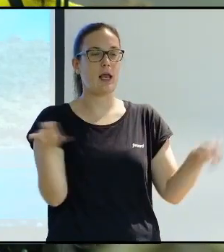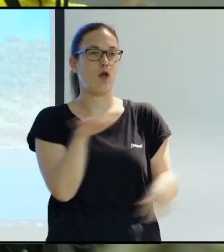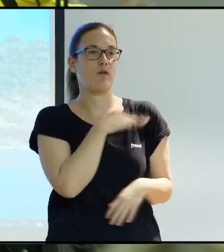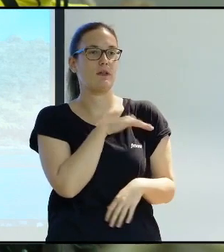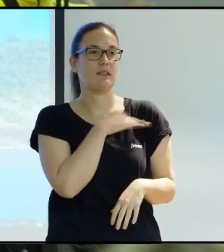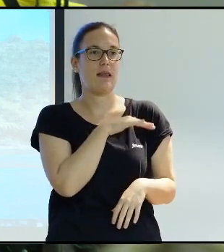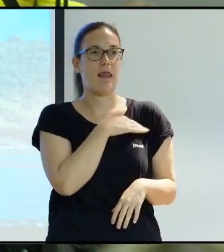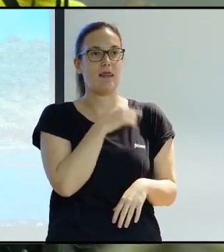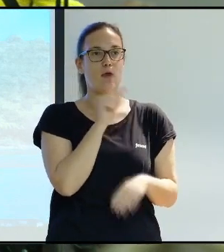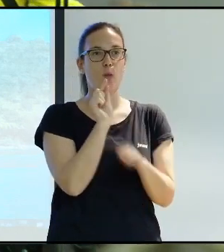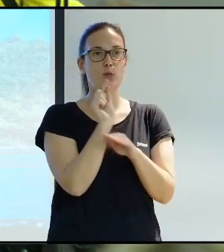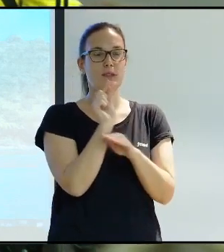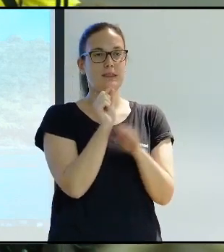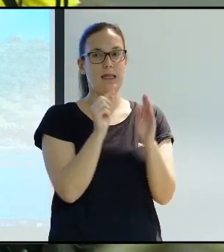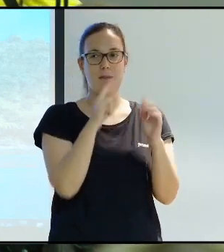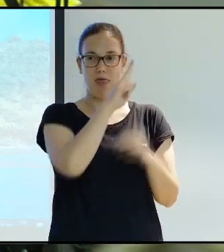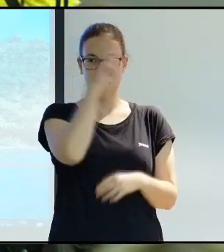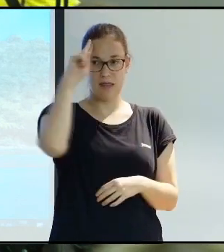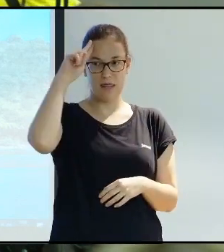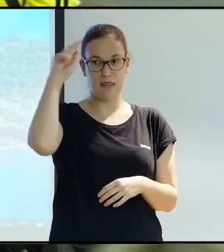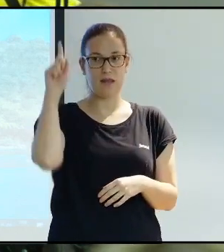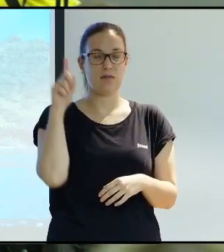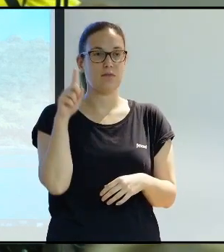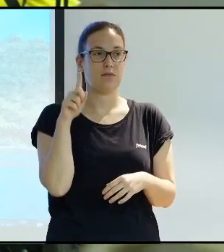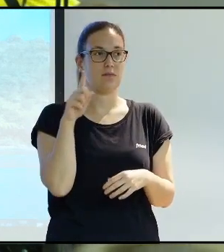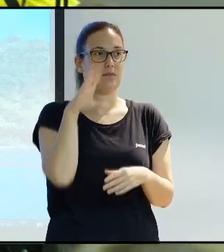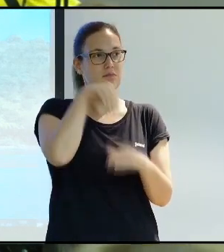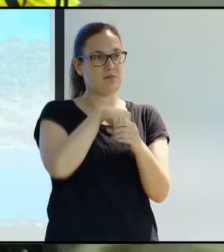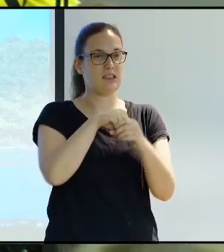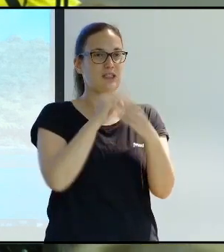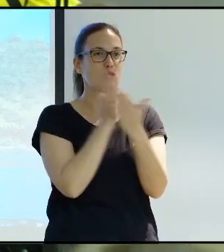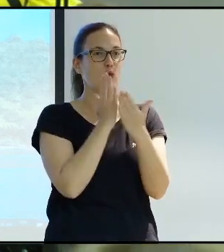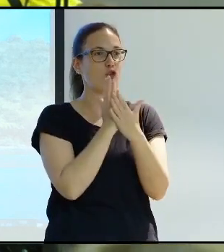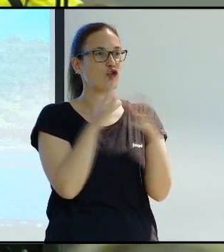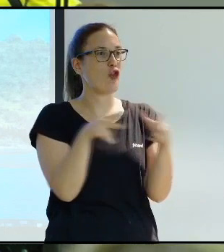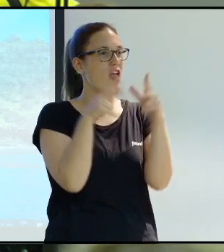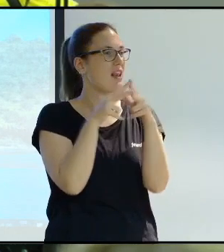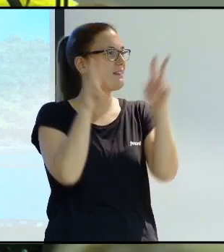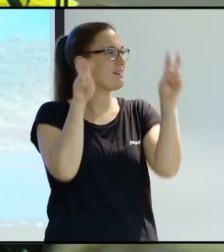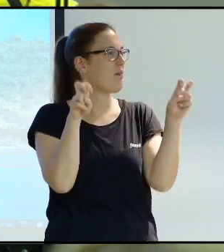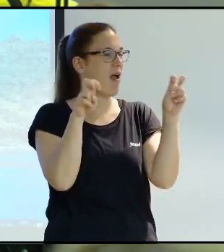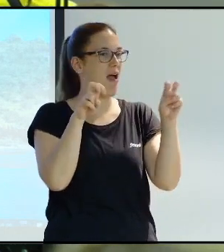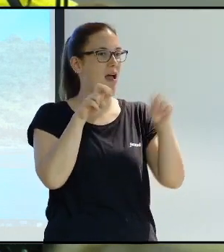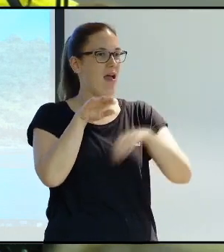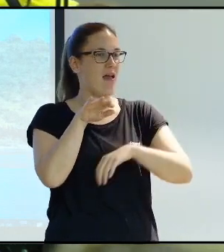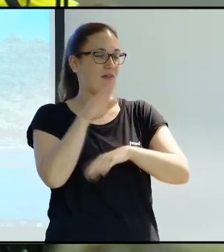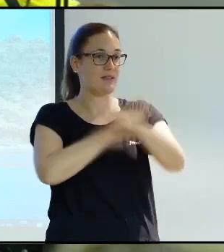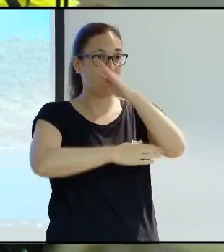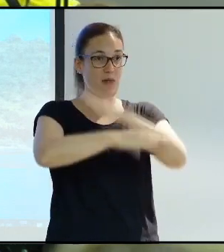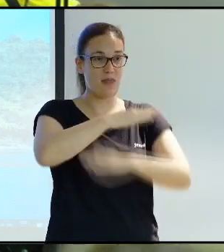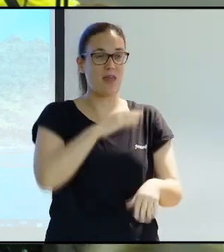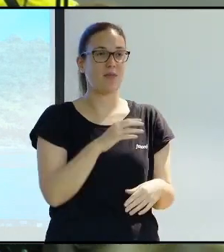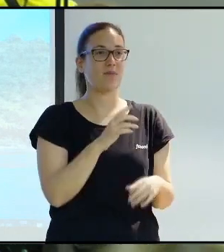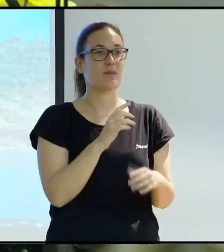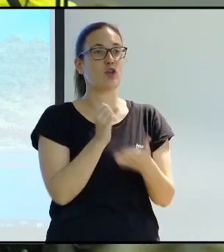director del Grupo de Investigación GESODIS, que es Grupo de Estudios Sociales sobre Discapacidad, socio fundador de la Asociación